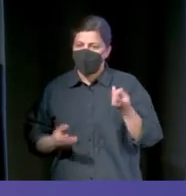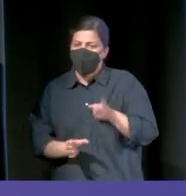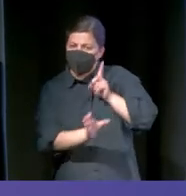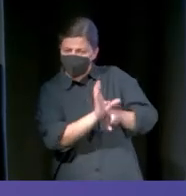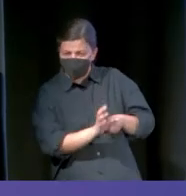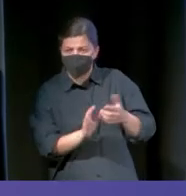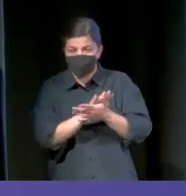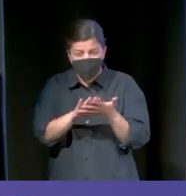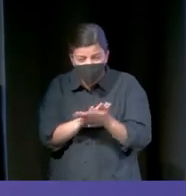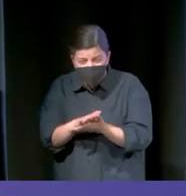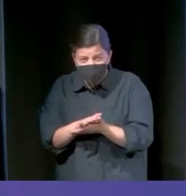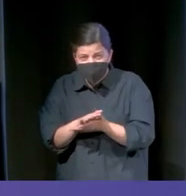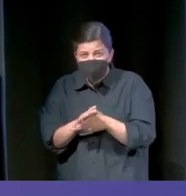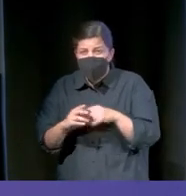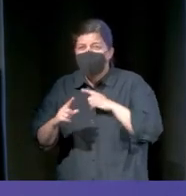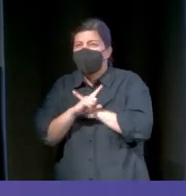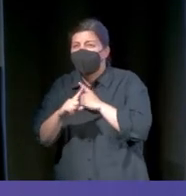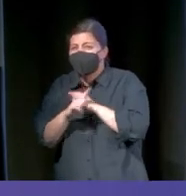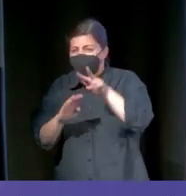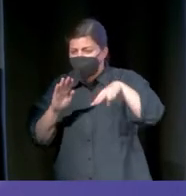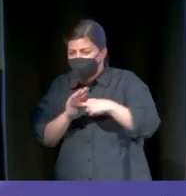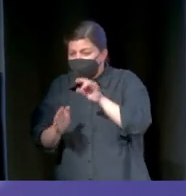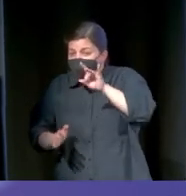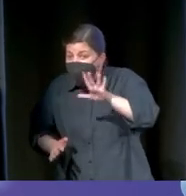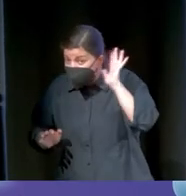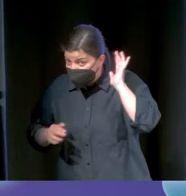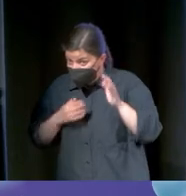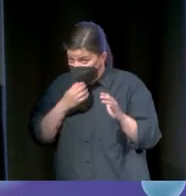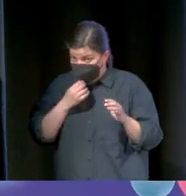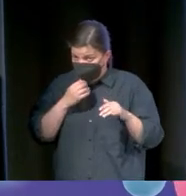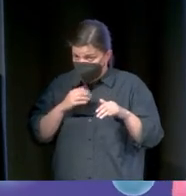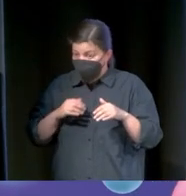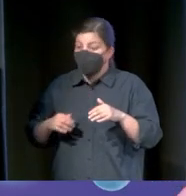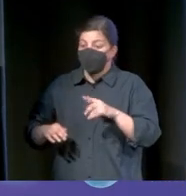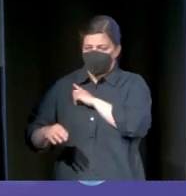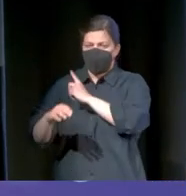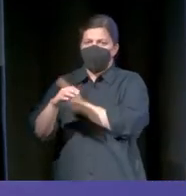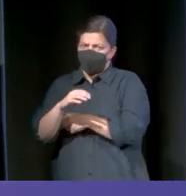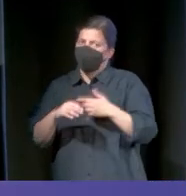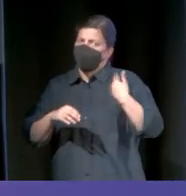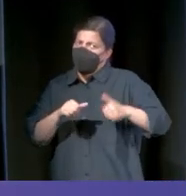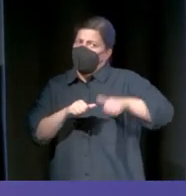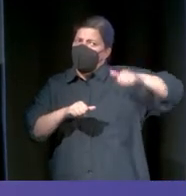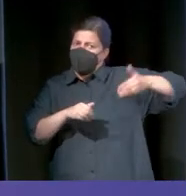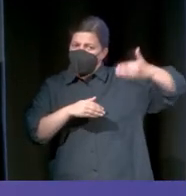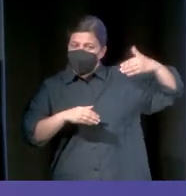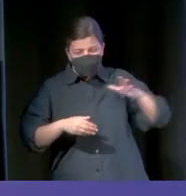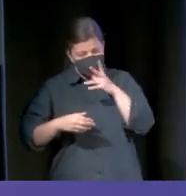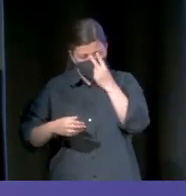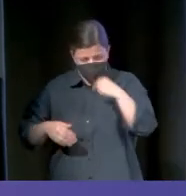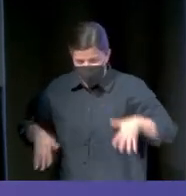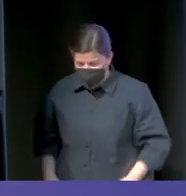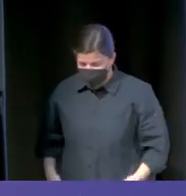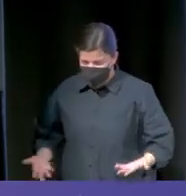estamos hablando de noviembre del 2015 ya hago deporte desde muchísimo antes por eso tengo estas piernas